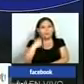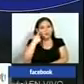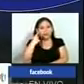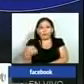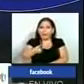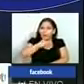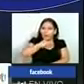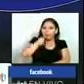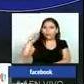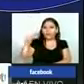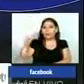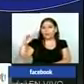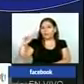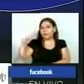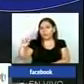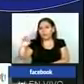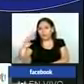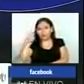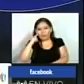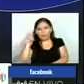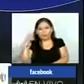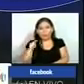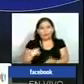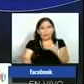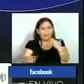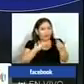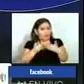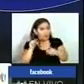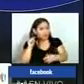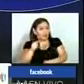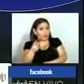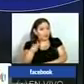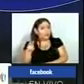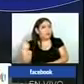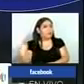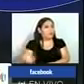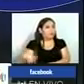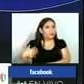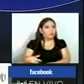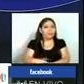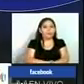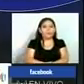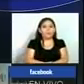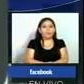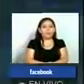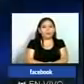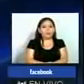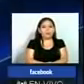Rojas Para que nos dé Más detalles De estas alarmantes cifras Adelante Te escuchamos